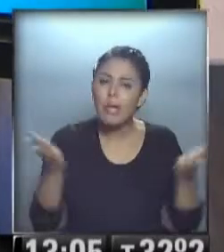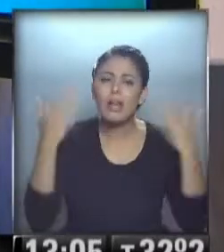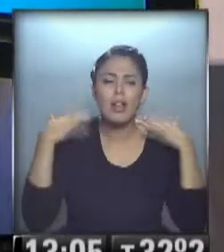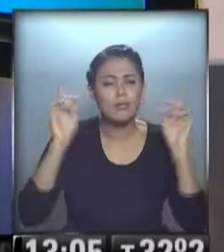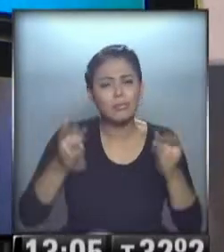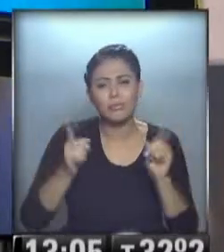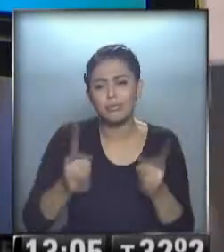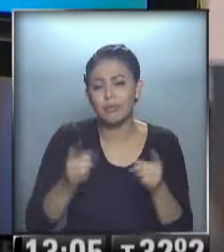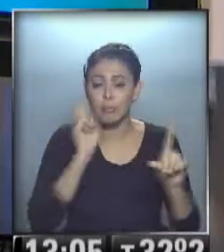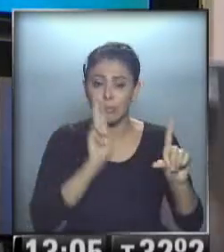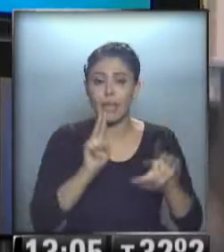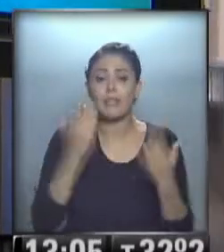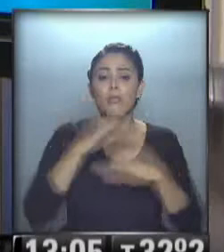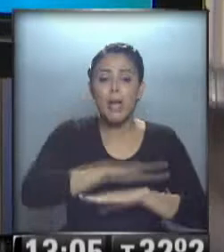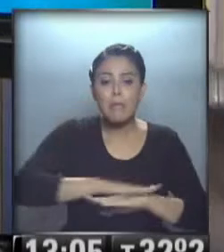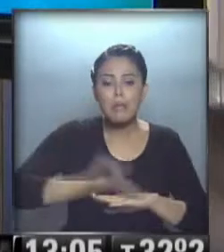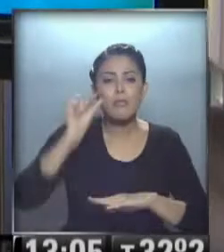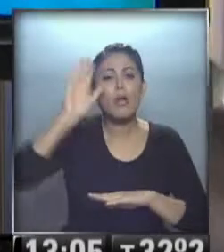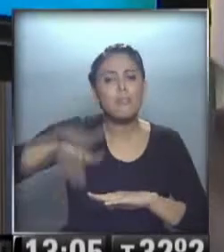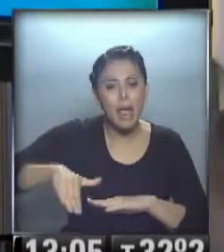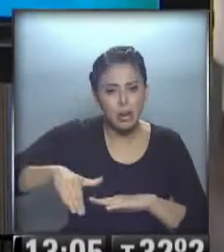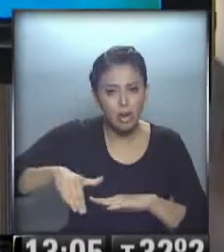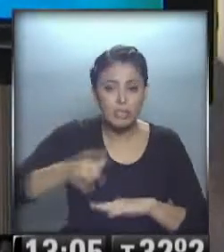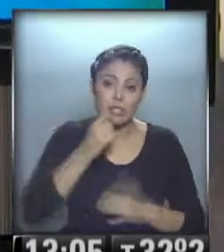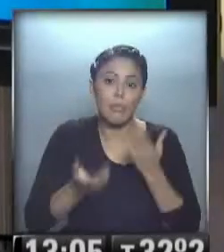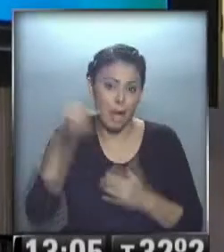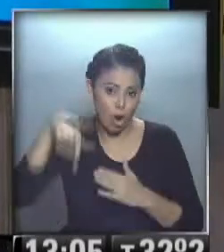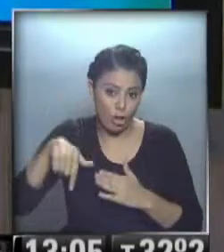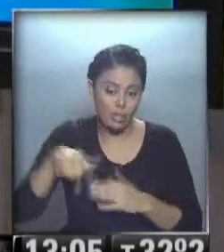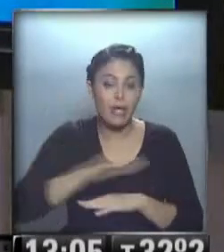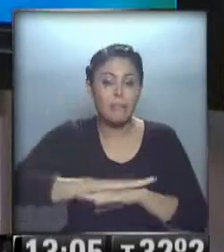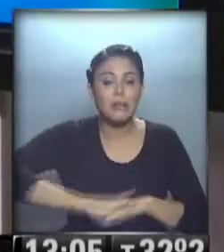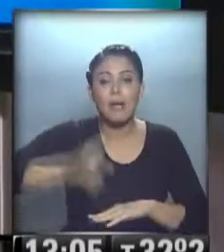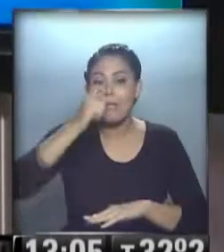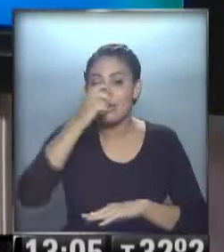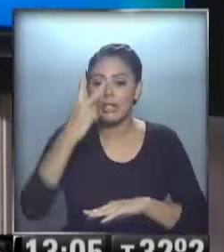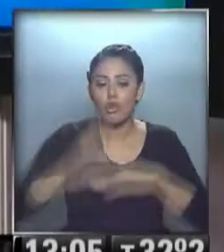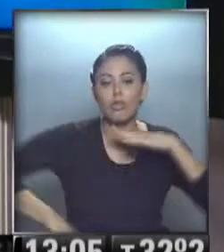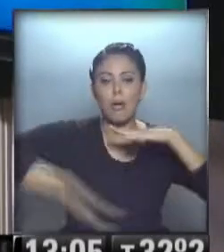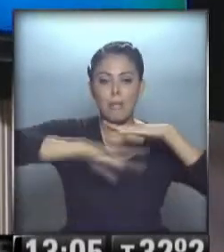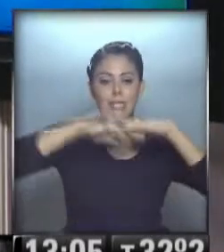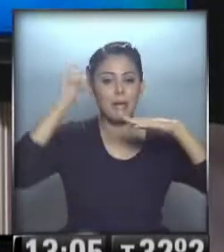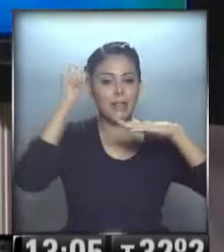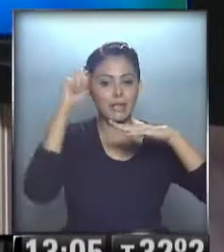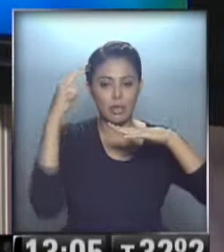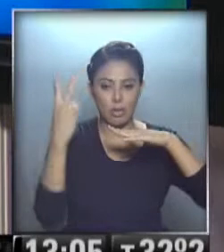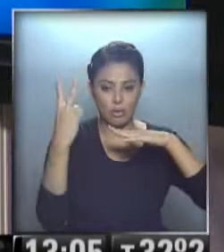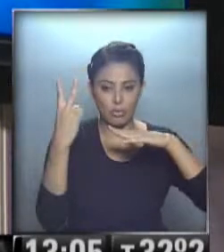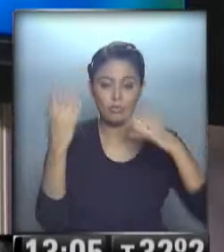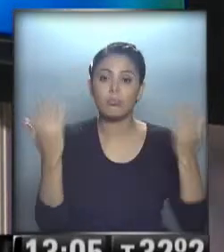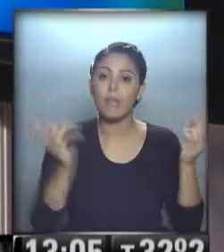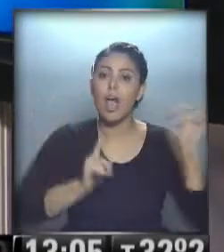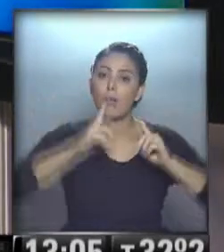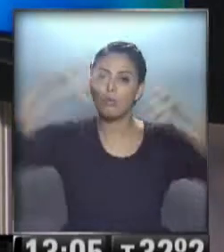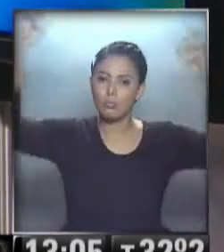inestable fíjense la mínima desciende un poquitito comparada con la de hoy 22 32 la temperatura algún